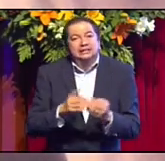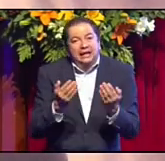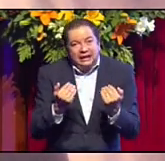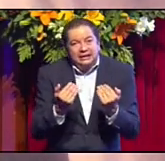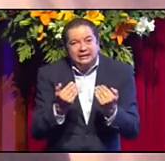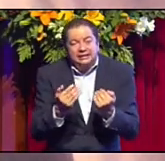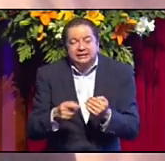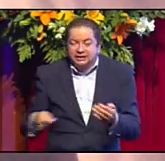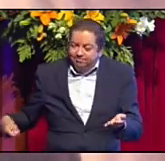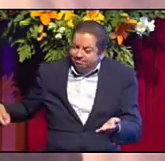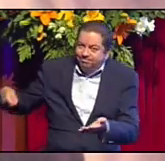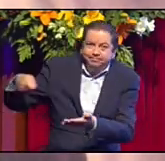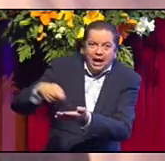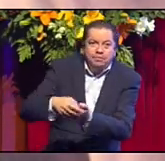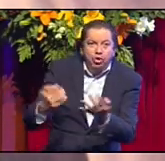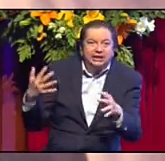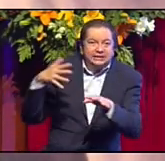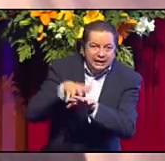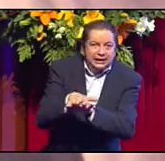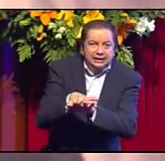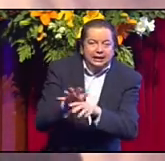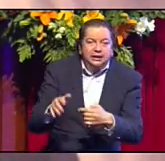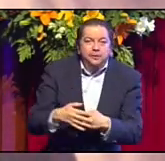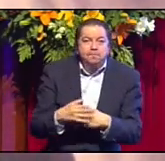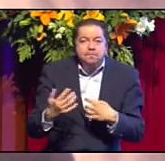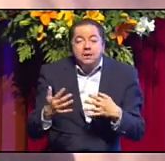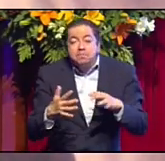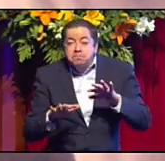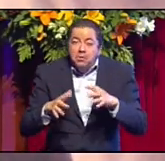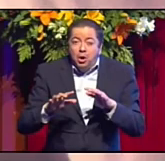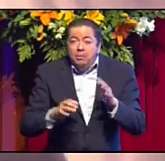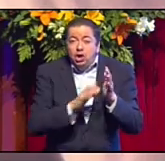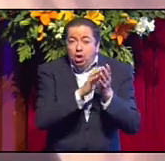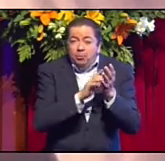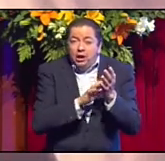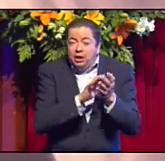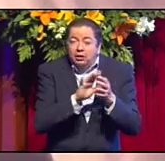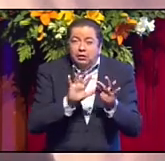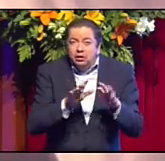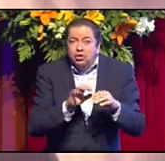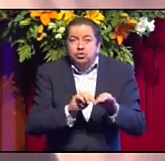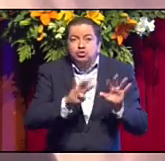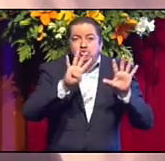efectivamente hacer un aporte integral. Calculamos que alrededor de